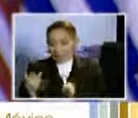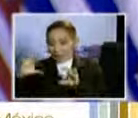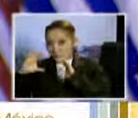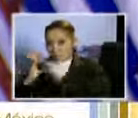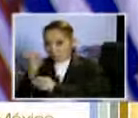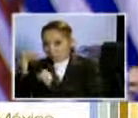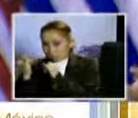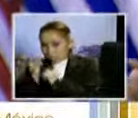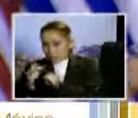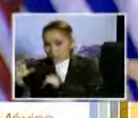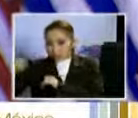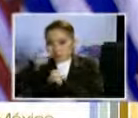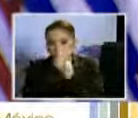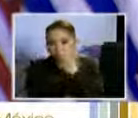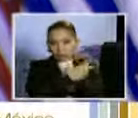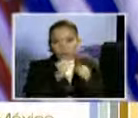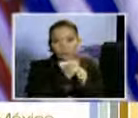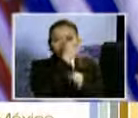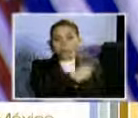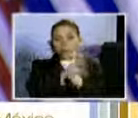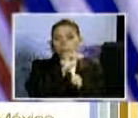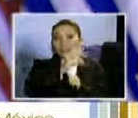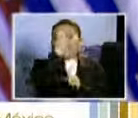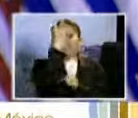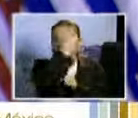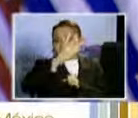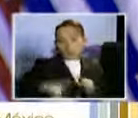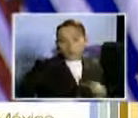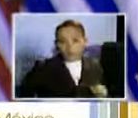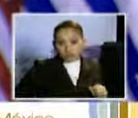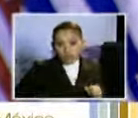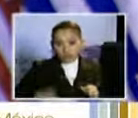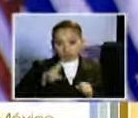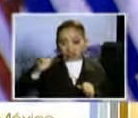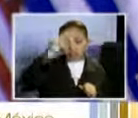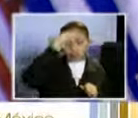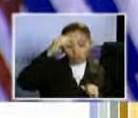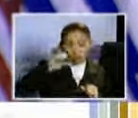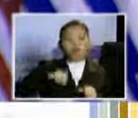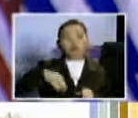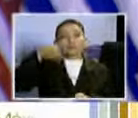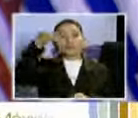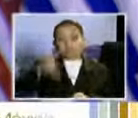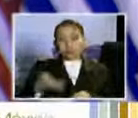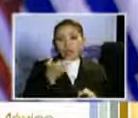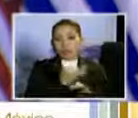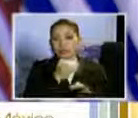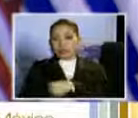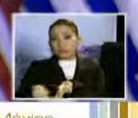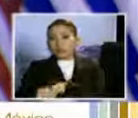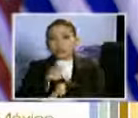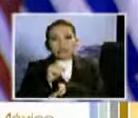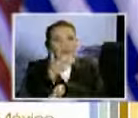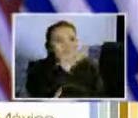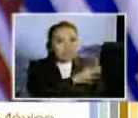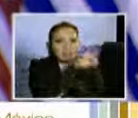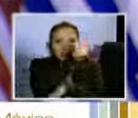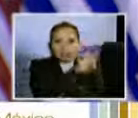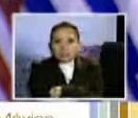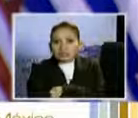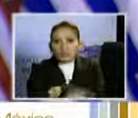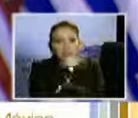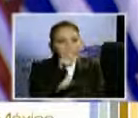internacional, constituida por 193 estados reconocidos por la ONU, actualmente no son ni el 10%